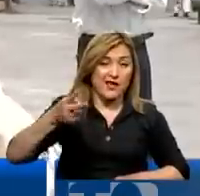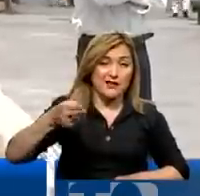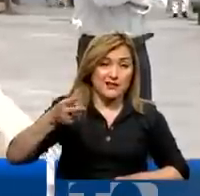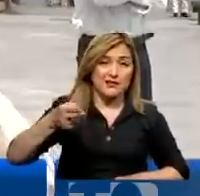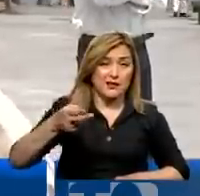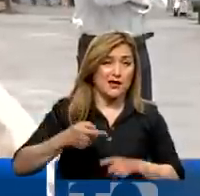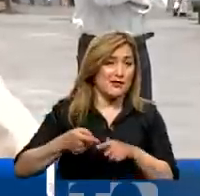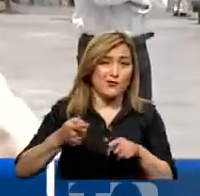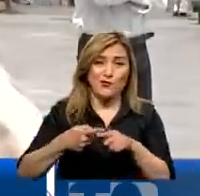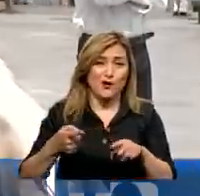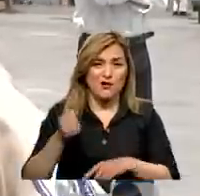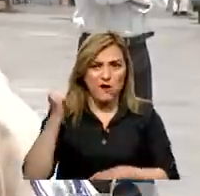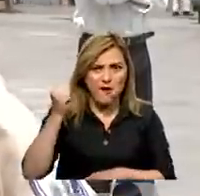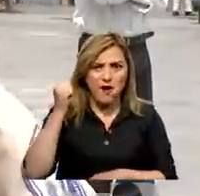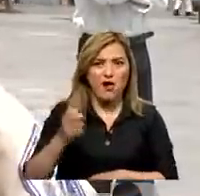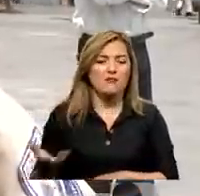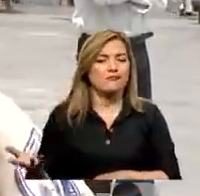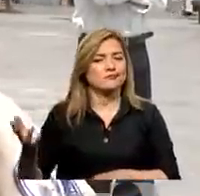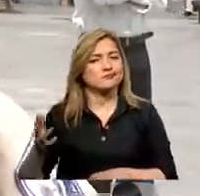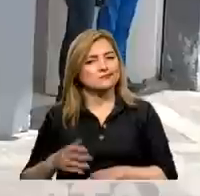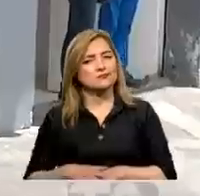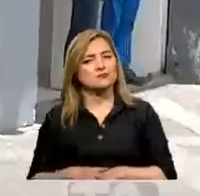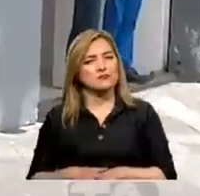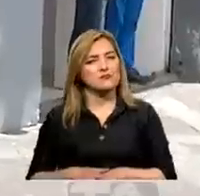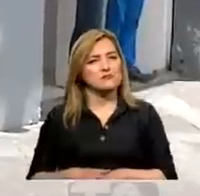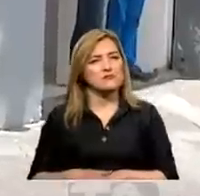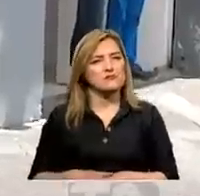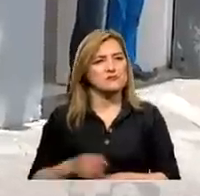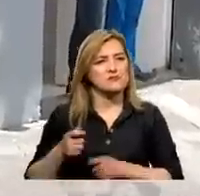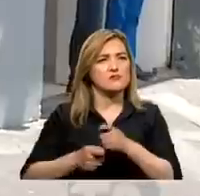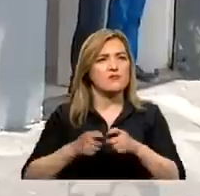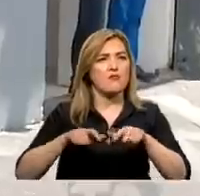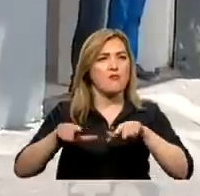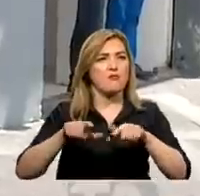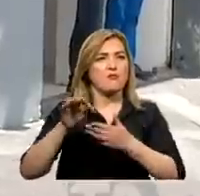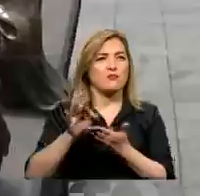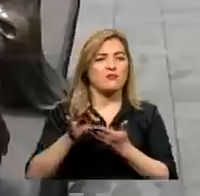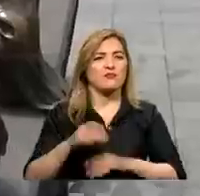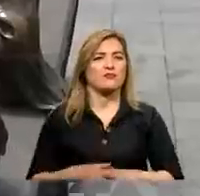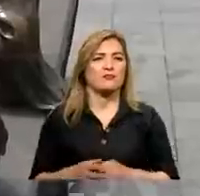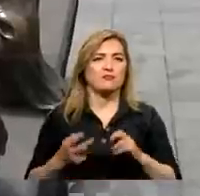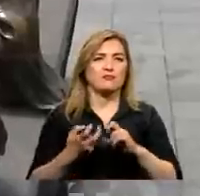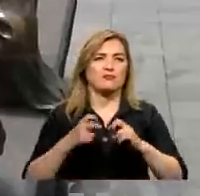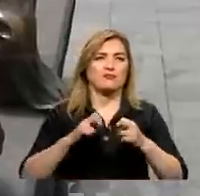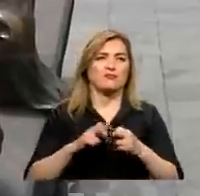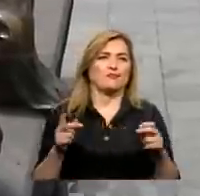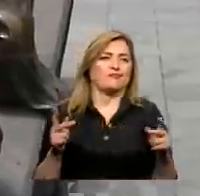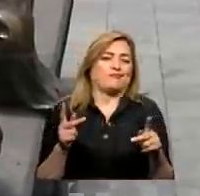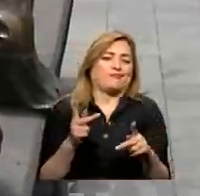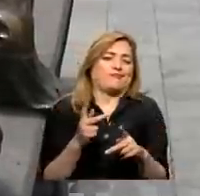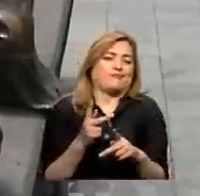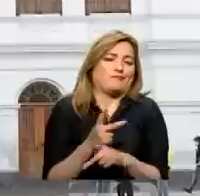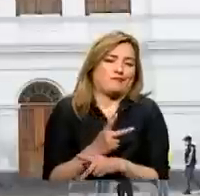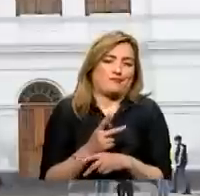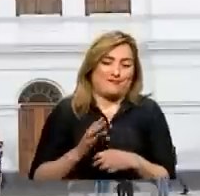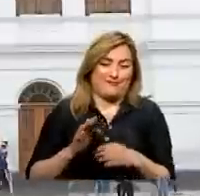agredir ellos y con lo que se agreden constantemente. Los comerciantes de la zona afirman que este problema se agudizó al salir